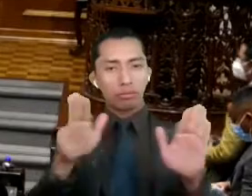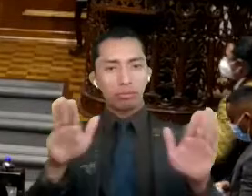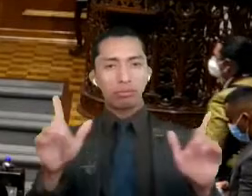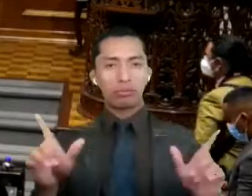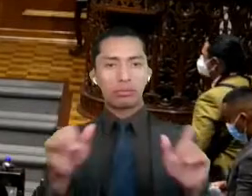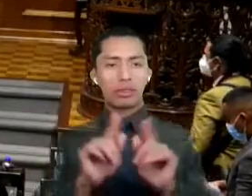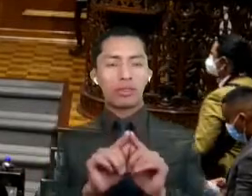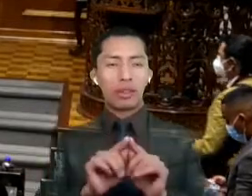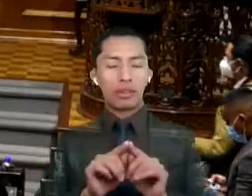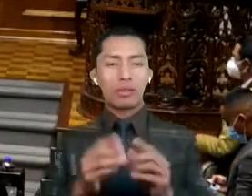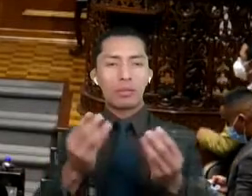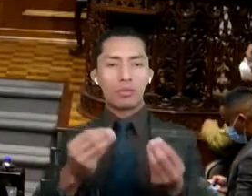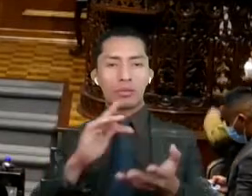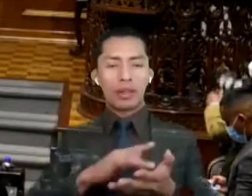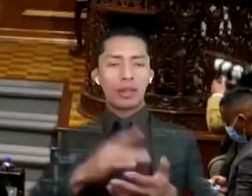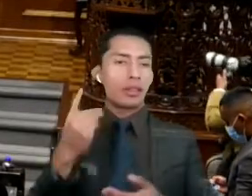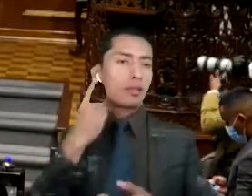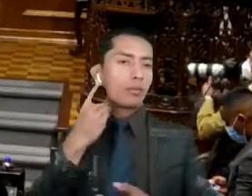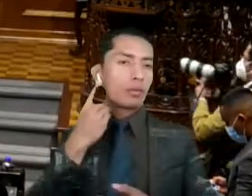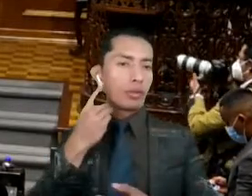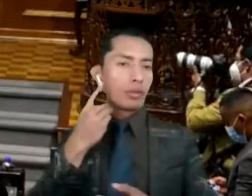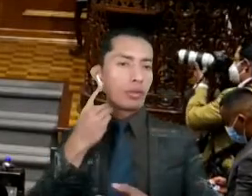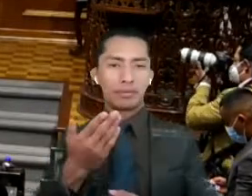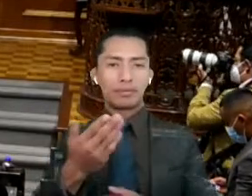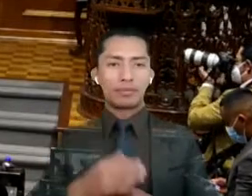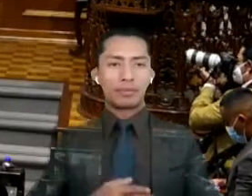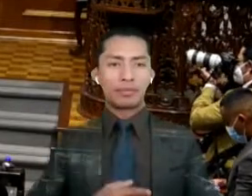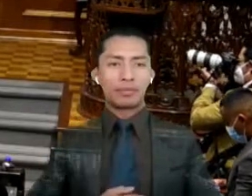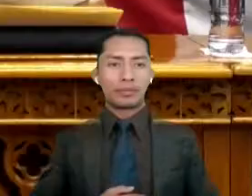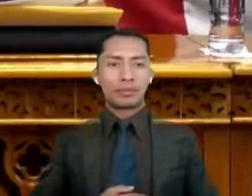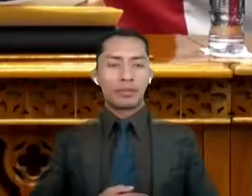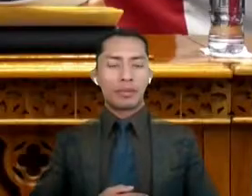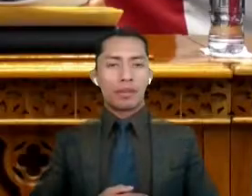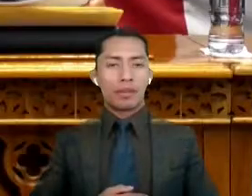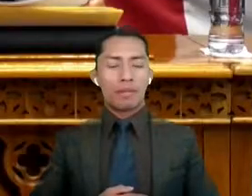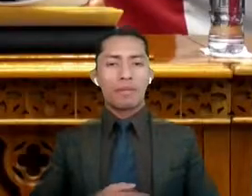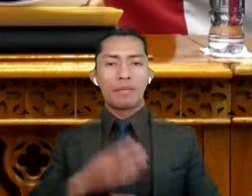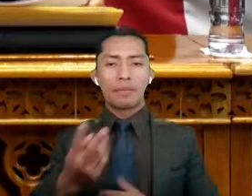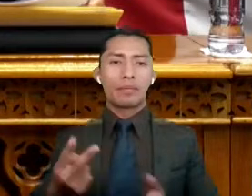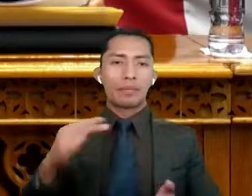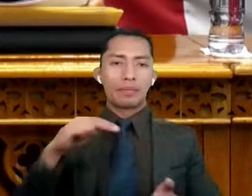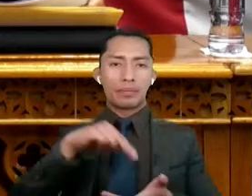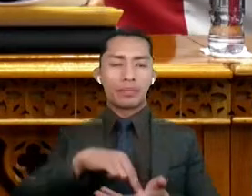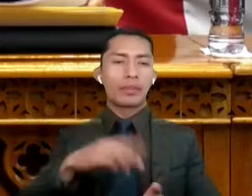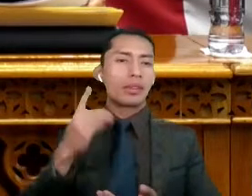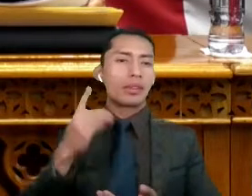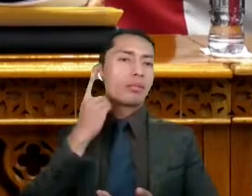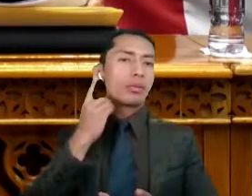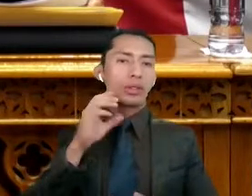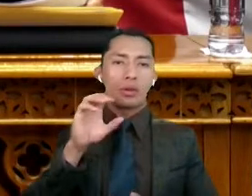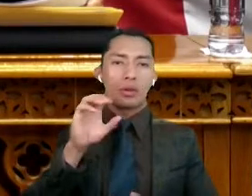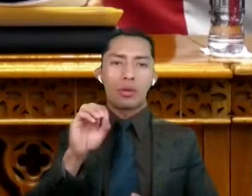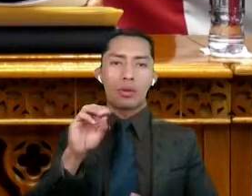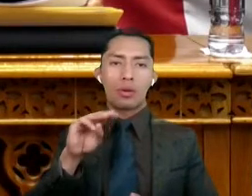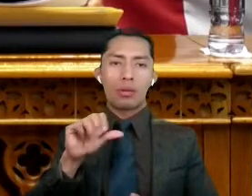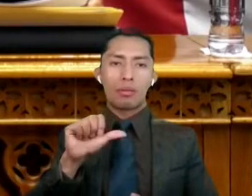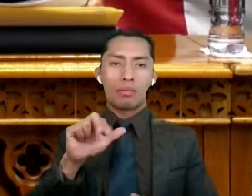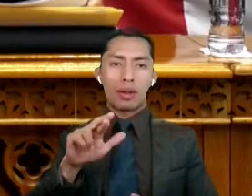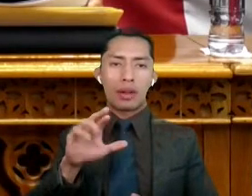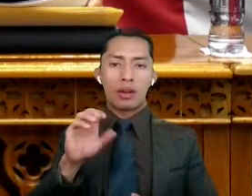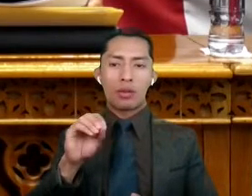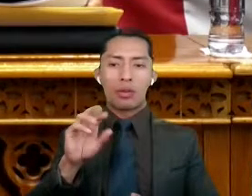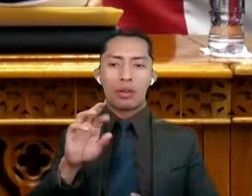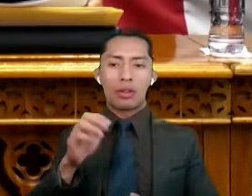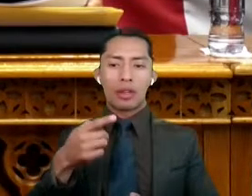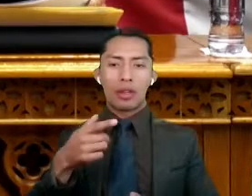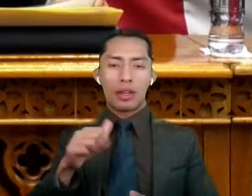Muchas gracias, diputada Franco. Se concede el uso de la palabra al diputado Omar Ortega, del Grupo Parlamentario del